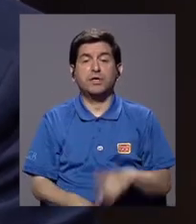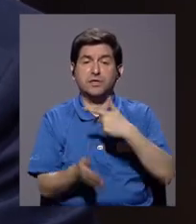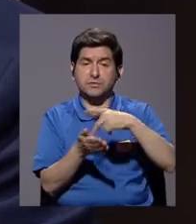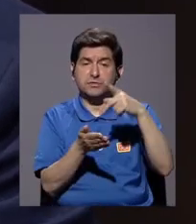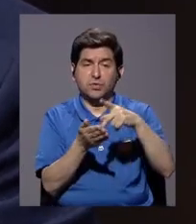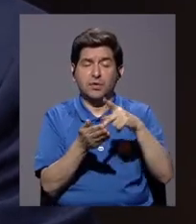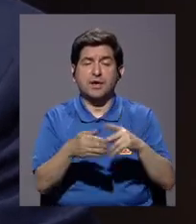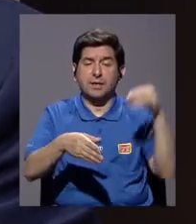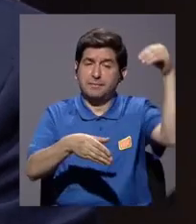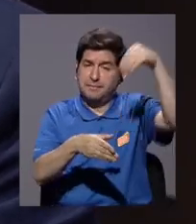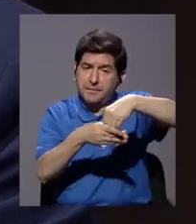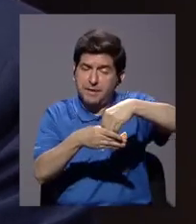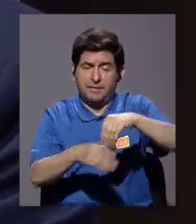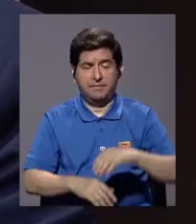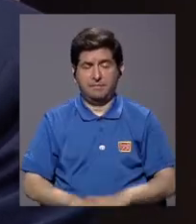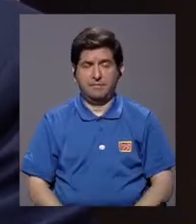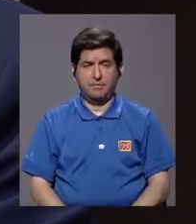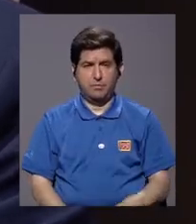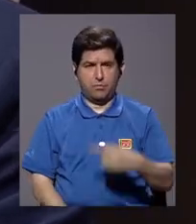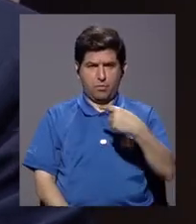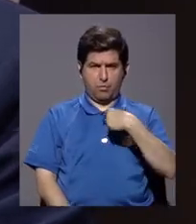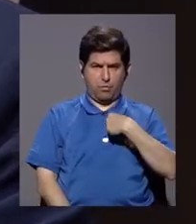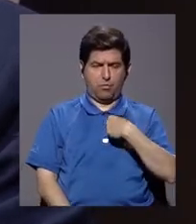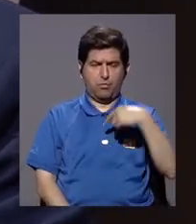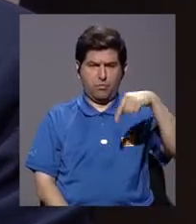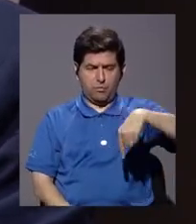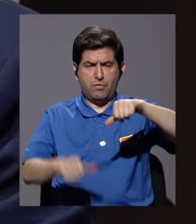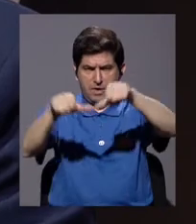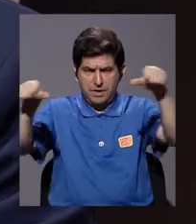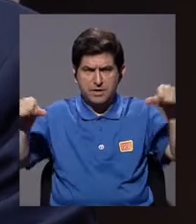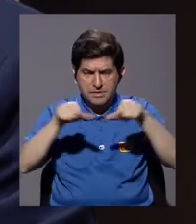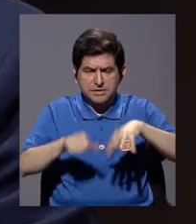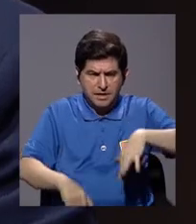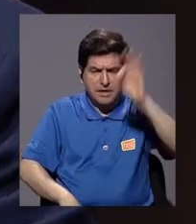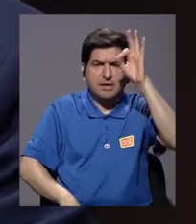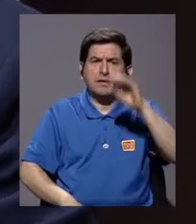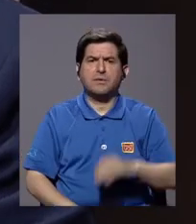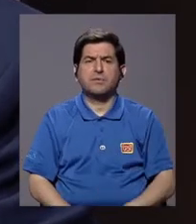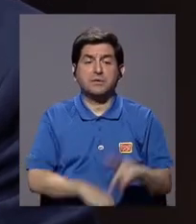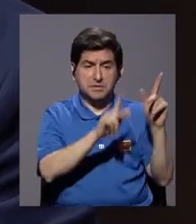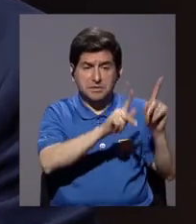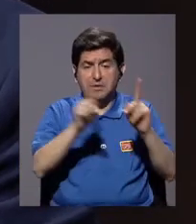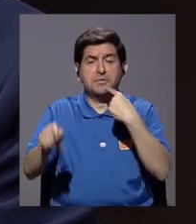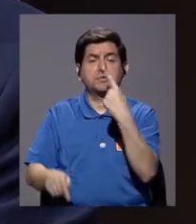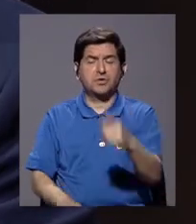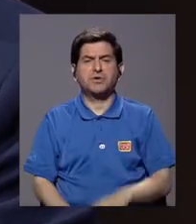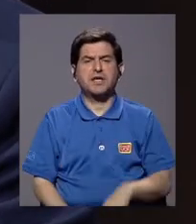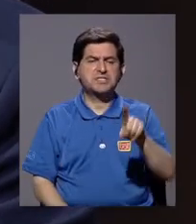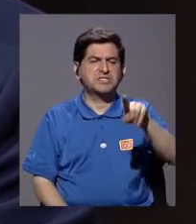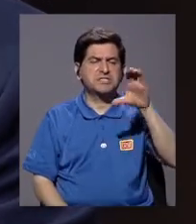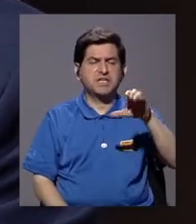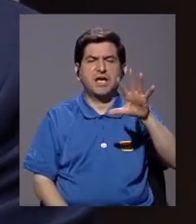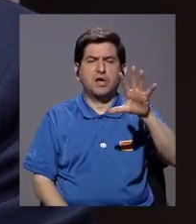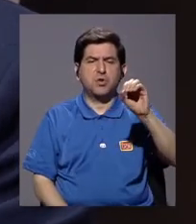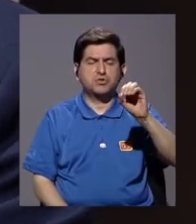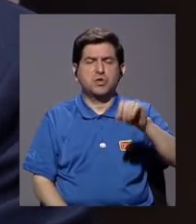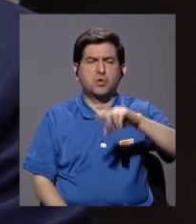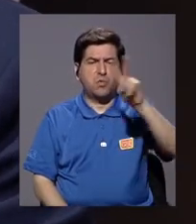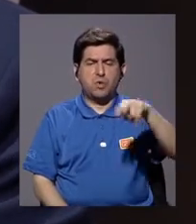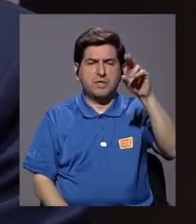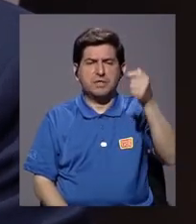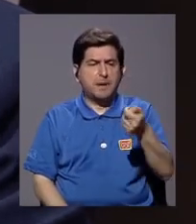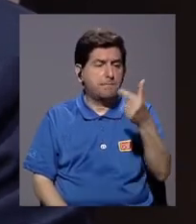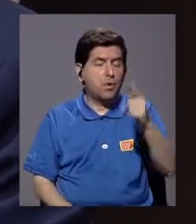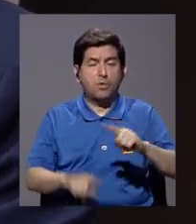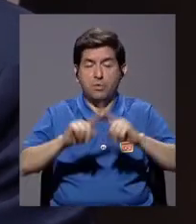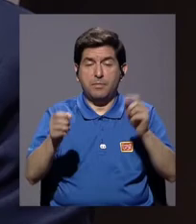tarifa. Y uno cuando está en este sector se encuentra de que las personas pueden decir 100 colones, 50 colones es poco, pero